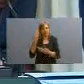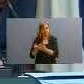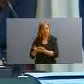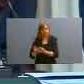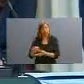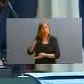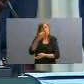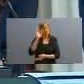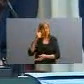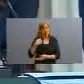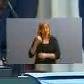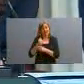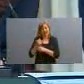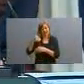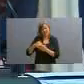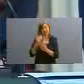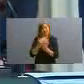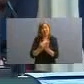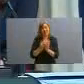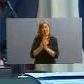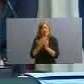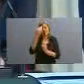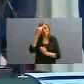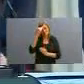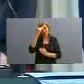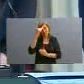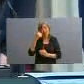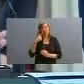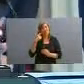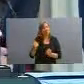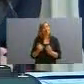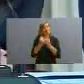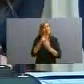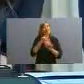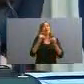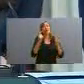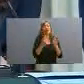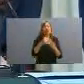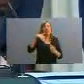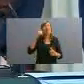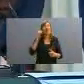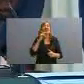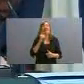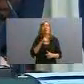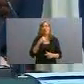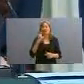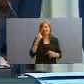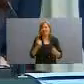fui constituyente, no estaba de acuerdo con el Consejo de la Magistratura porque sostenía, quienes fueron mis compañeros constituyentes lo deben